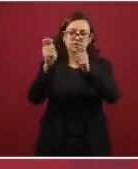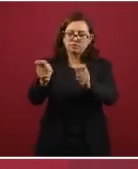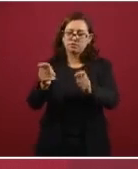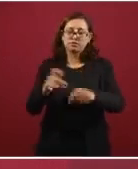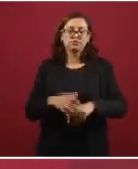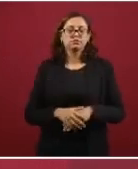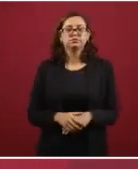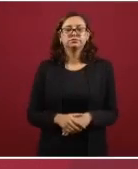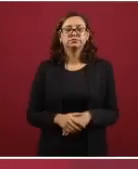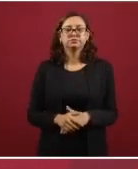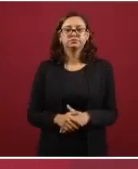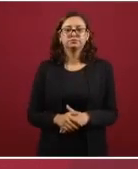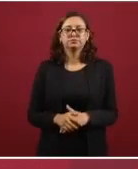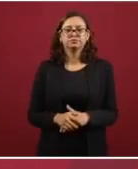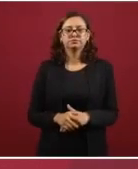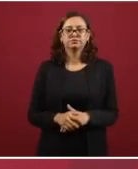vía,